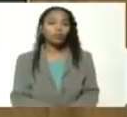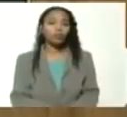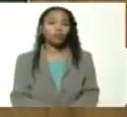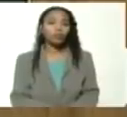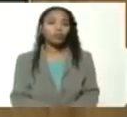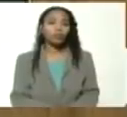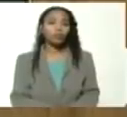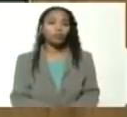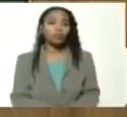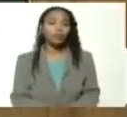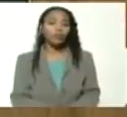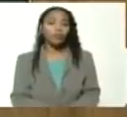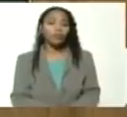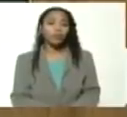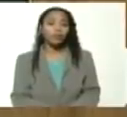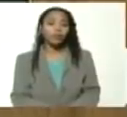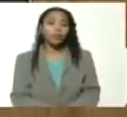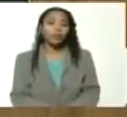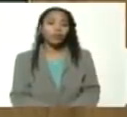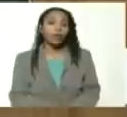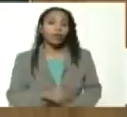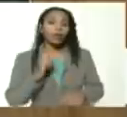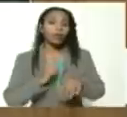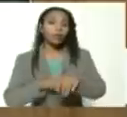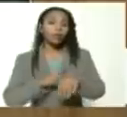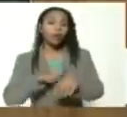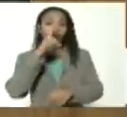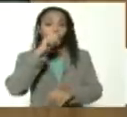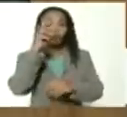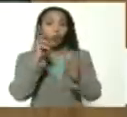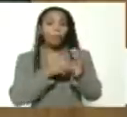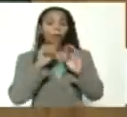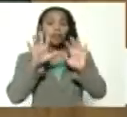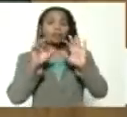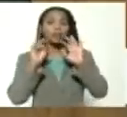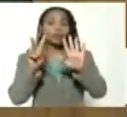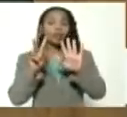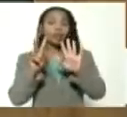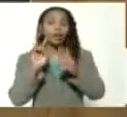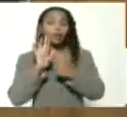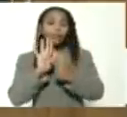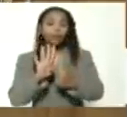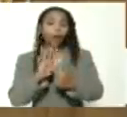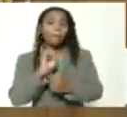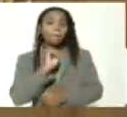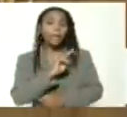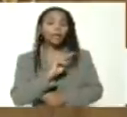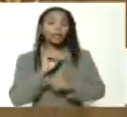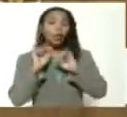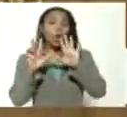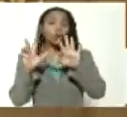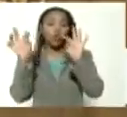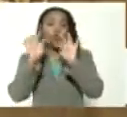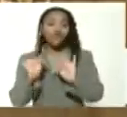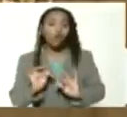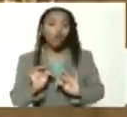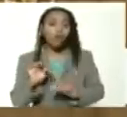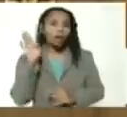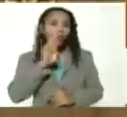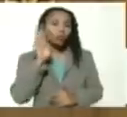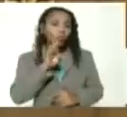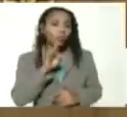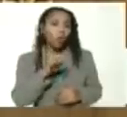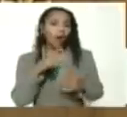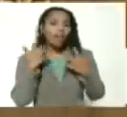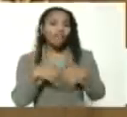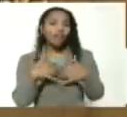Durante el periodo del año 2017 al 2020, el Ministerio Público ha develado más de 28 tramas de corrupción en la